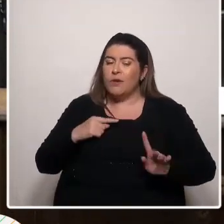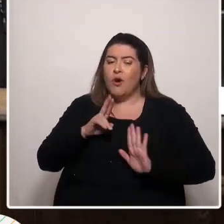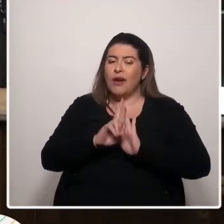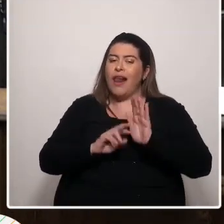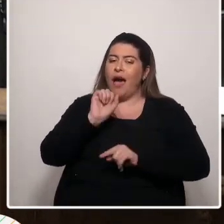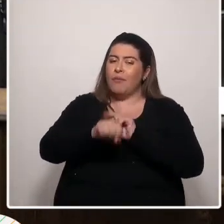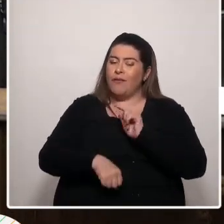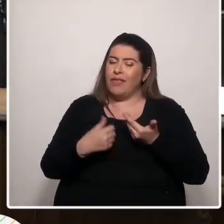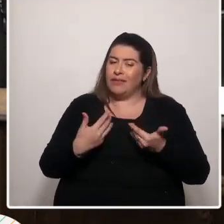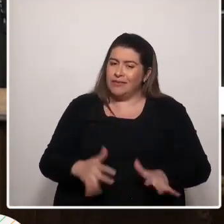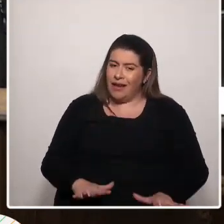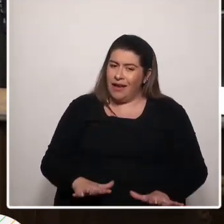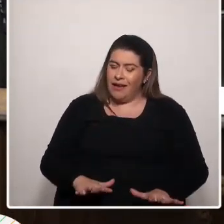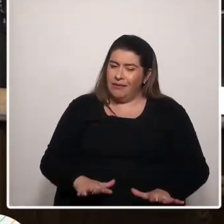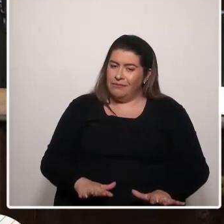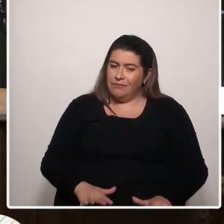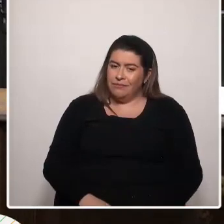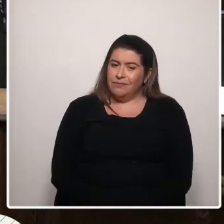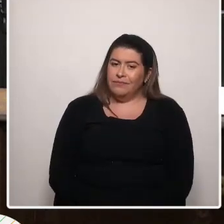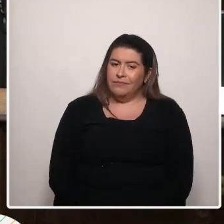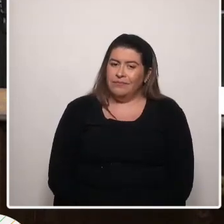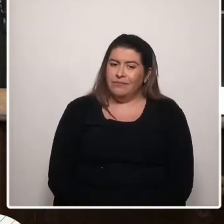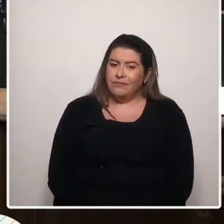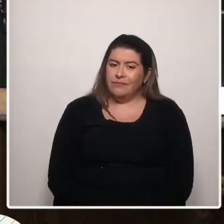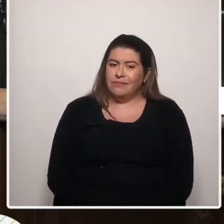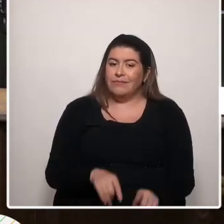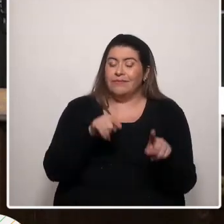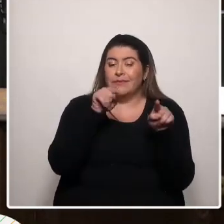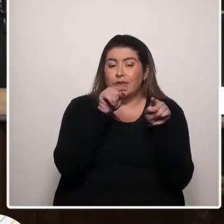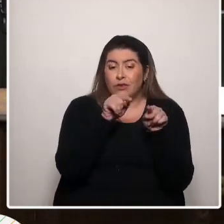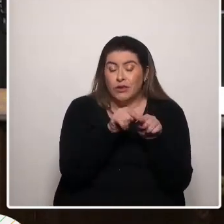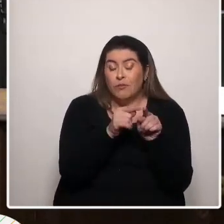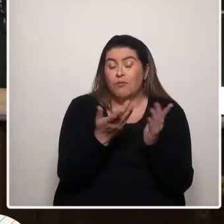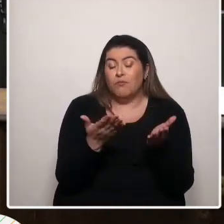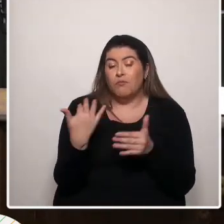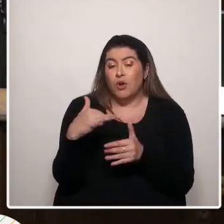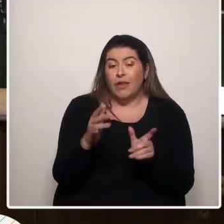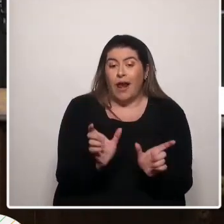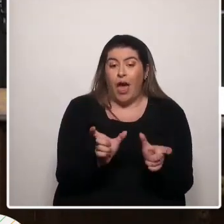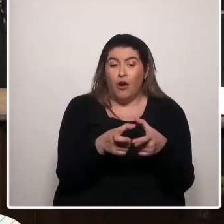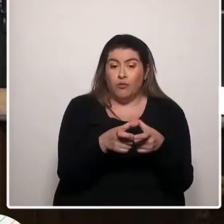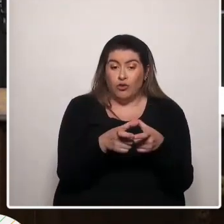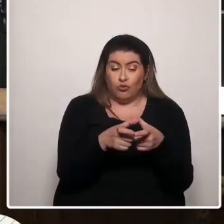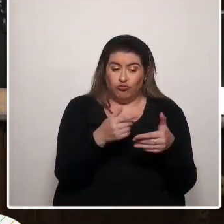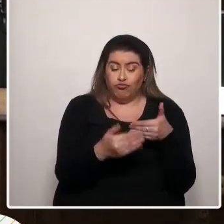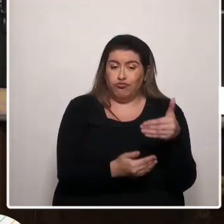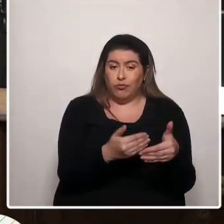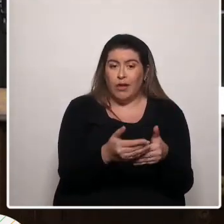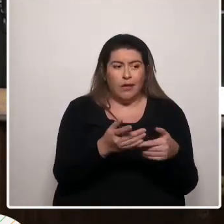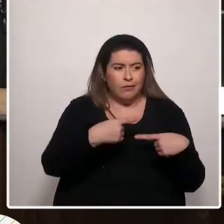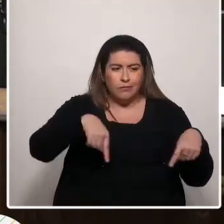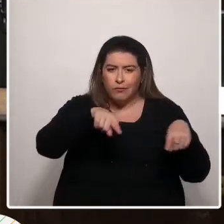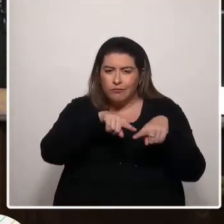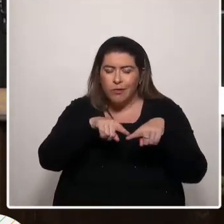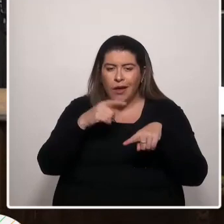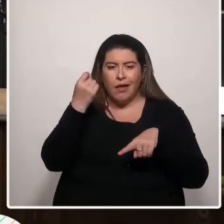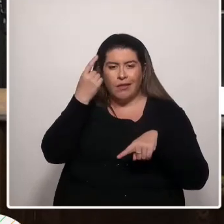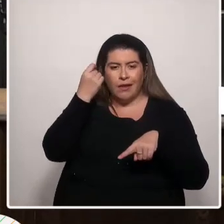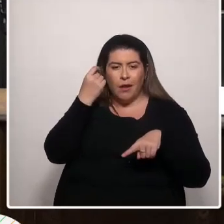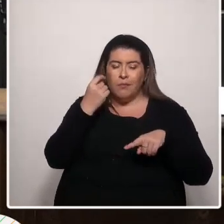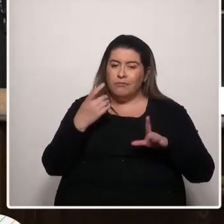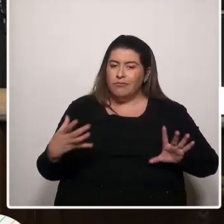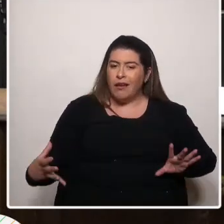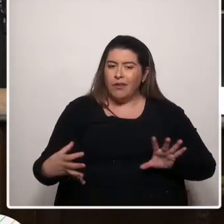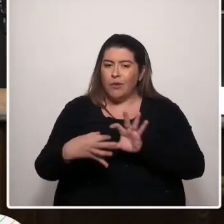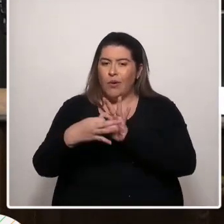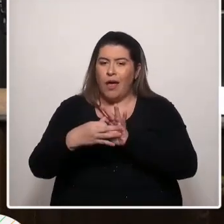que es importante que la comisión muestre con su acción que se entiende vinculada por las reglas que la